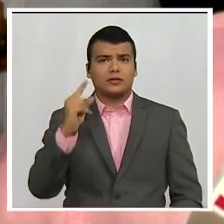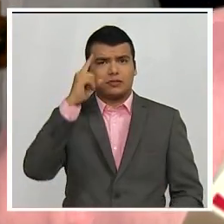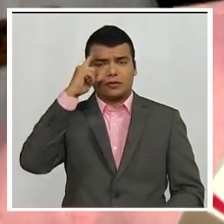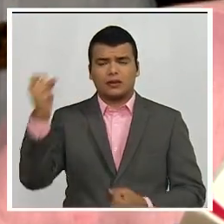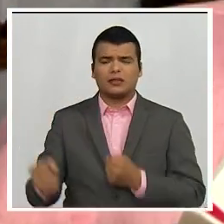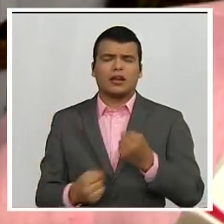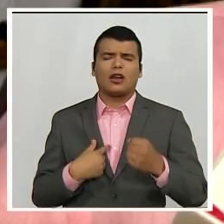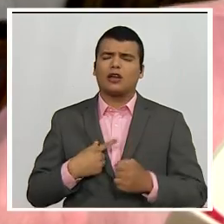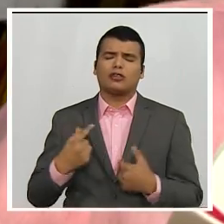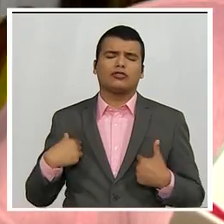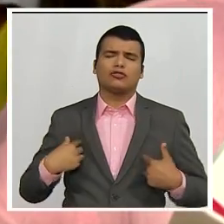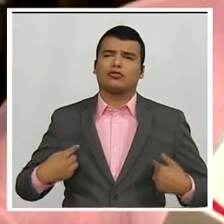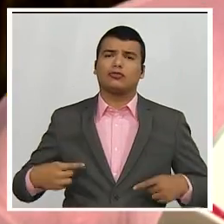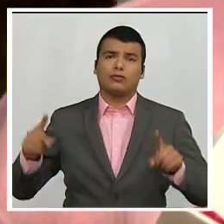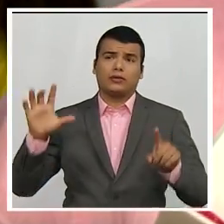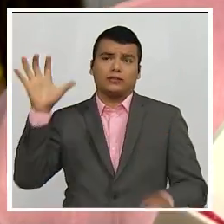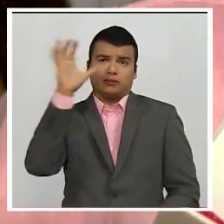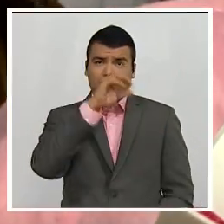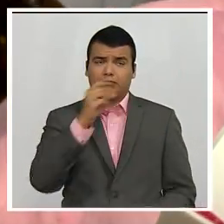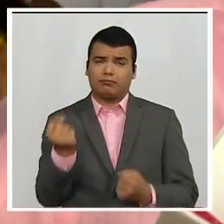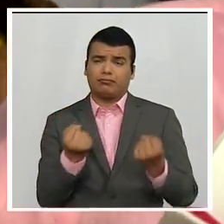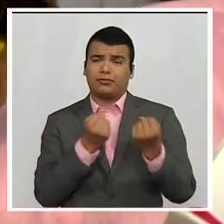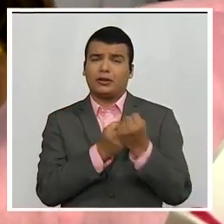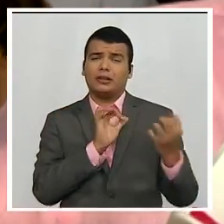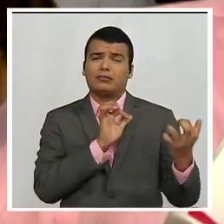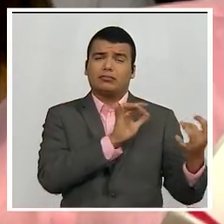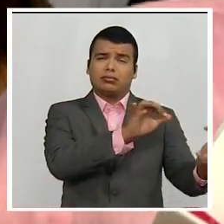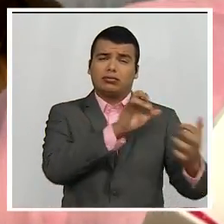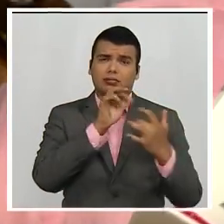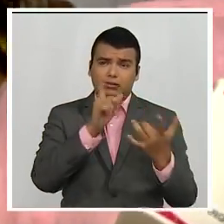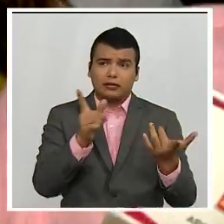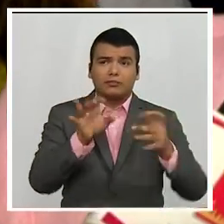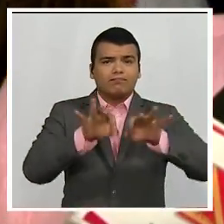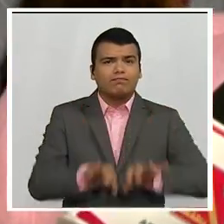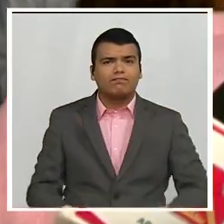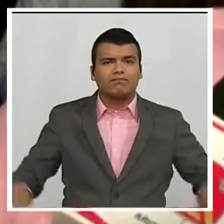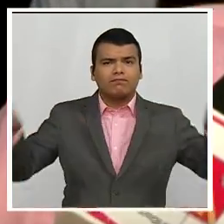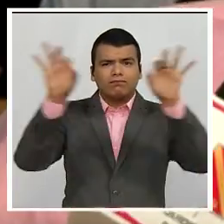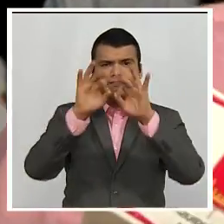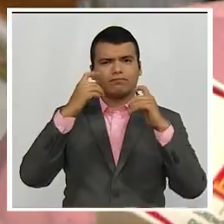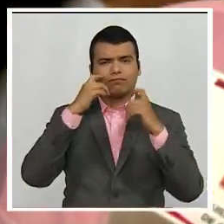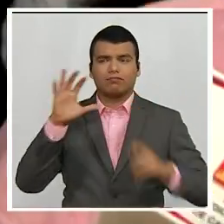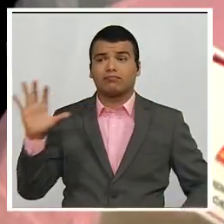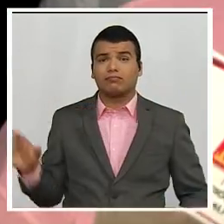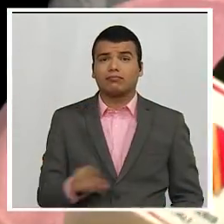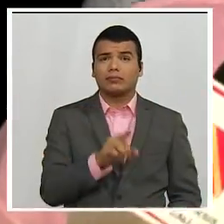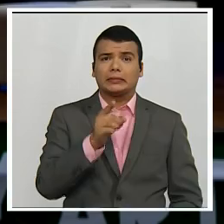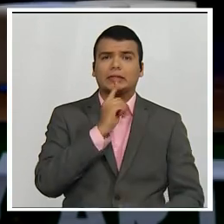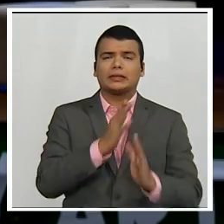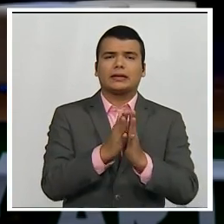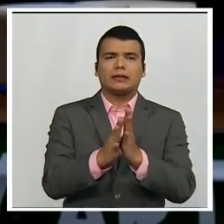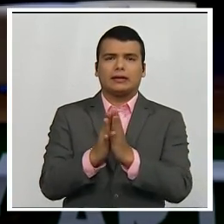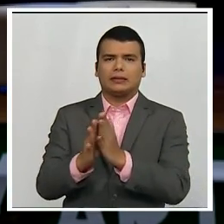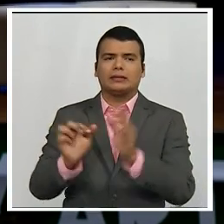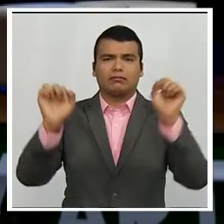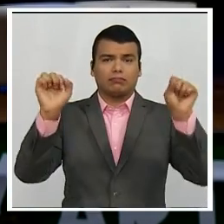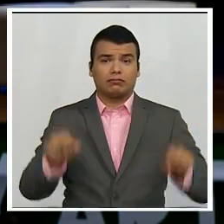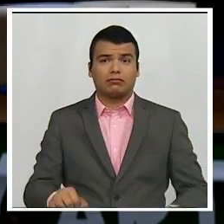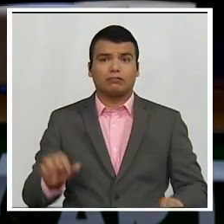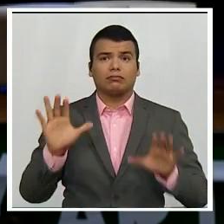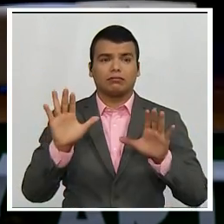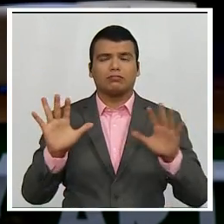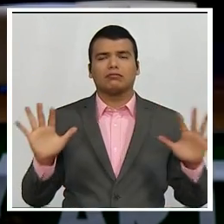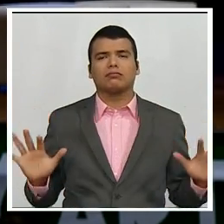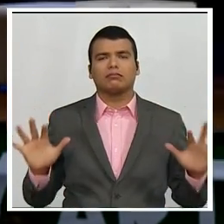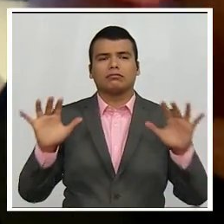apoyamos significa que apoyan que se sigue el conflicto interno eso es lo más importante que los medios y todos los mundo puede decir en el conservatorio